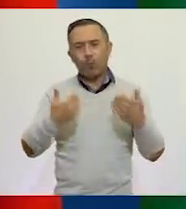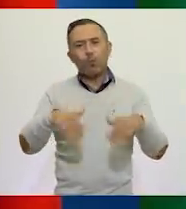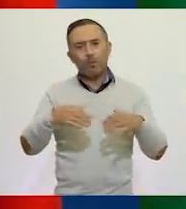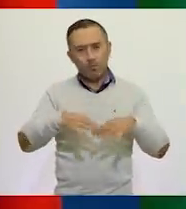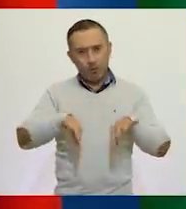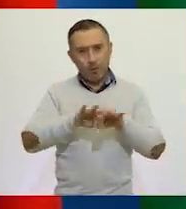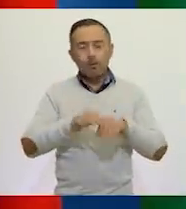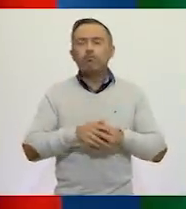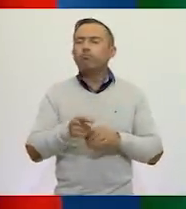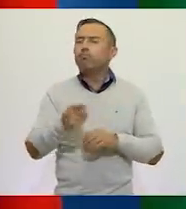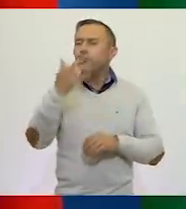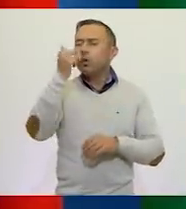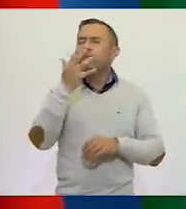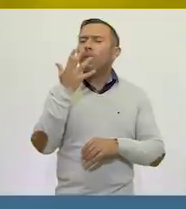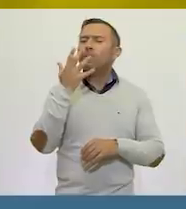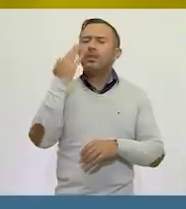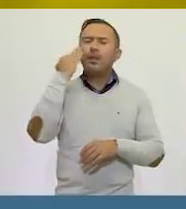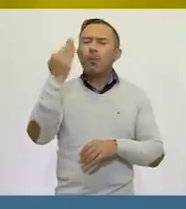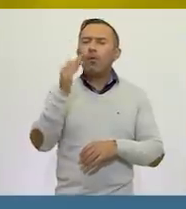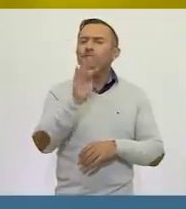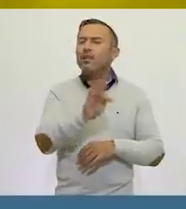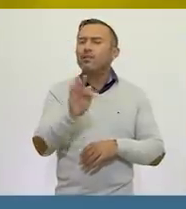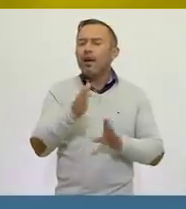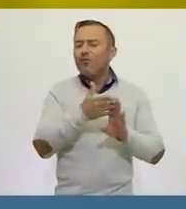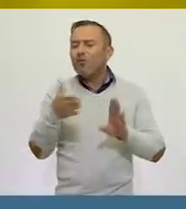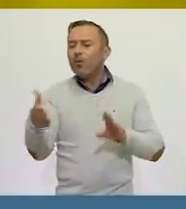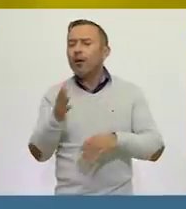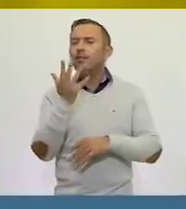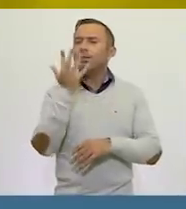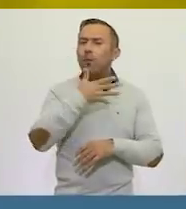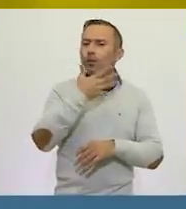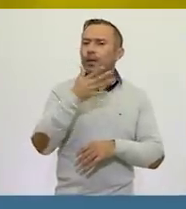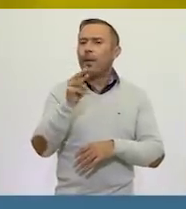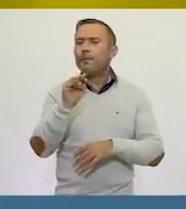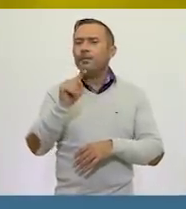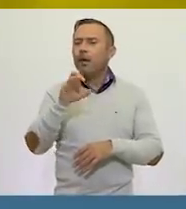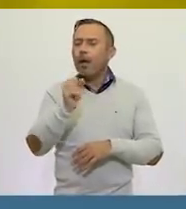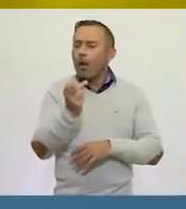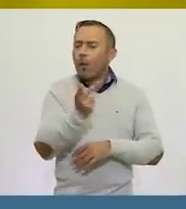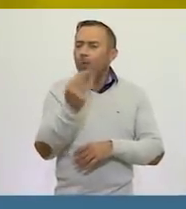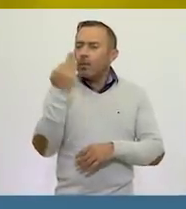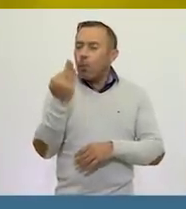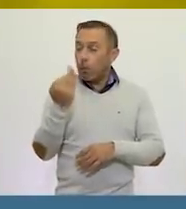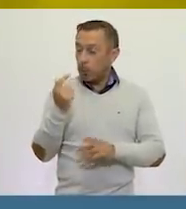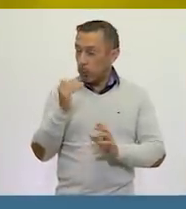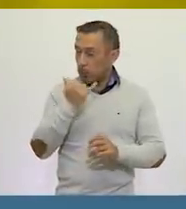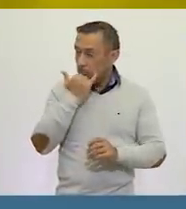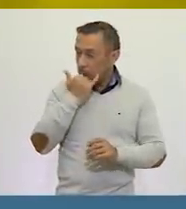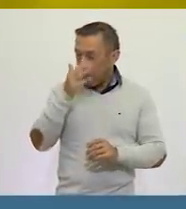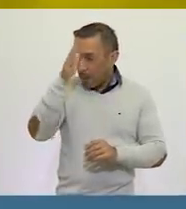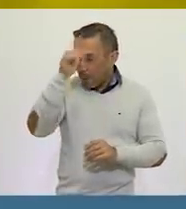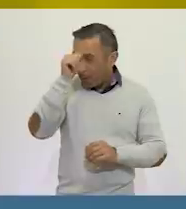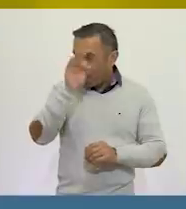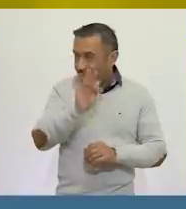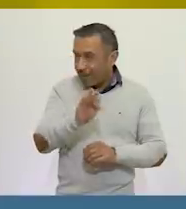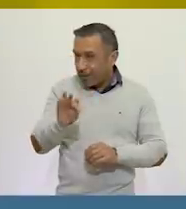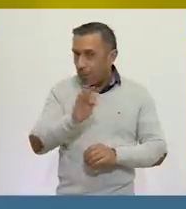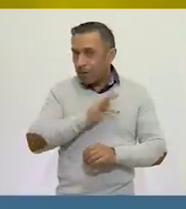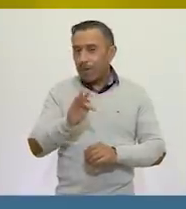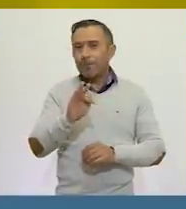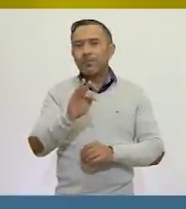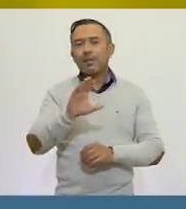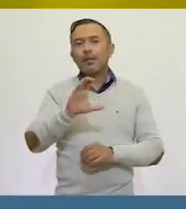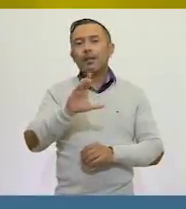a los zapotecas y a los mixtecas? Sí, si mi memoria no me falla, a los zapotecas los ubicamos en el periodo